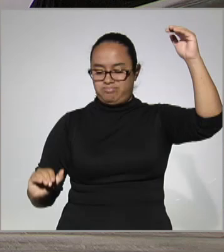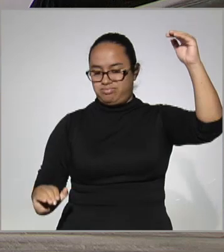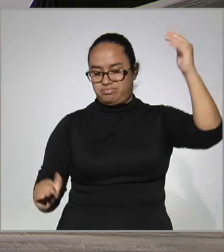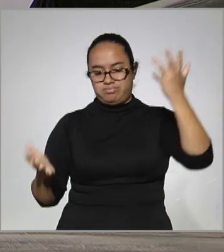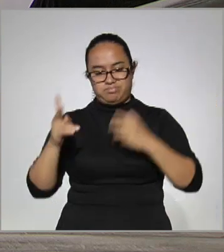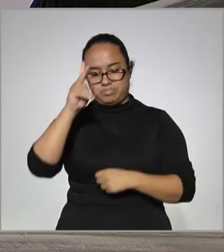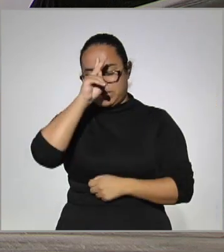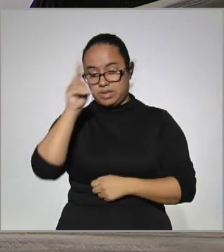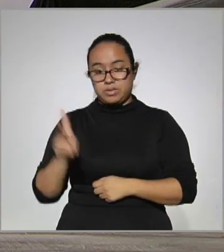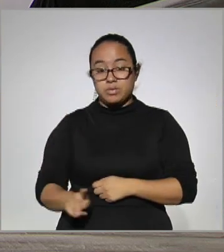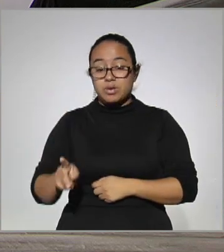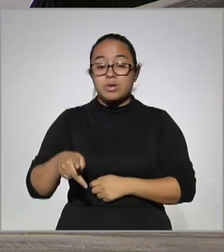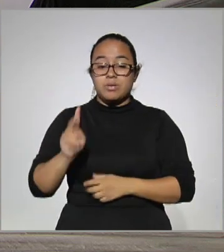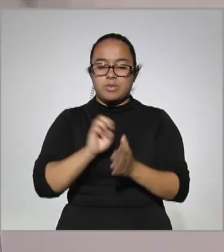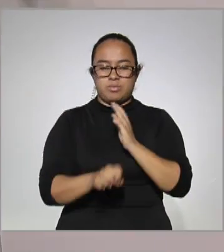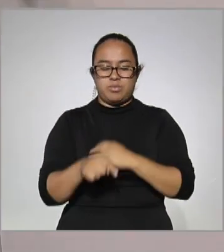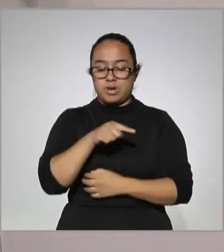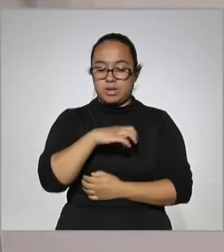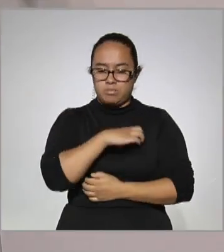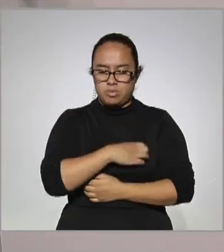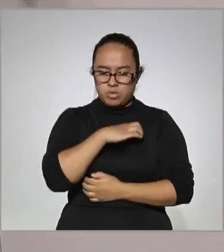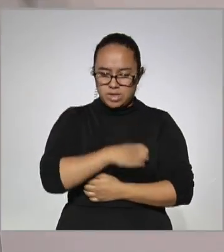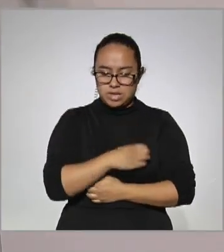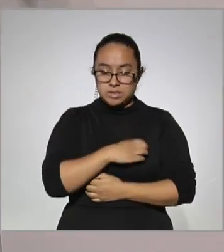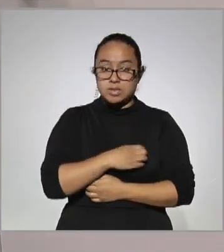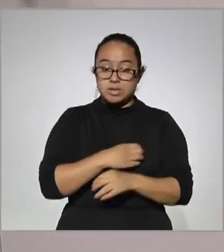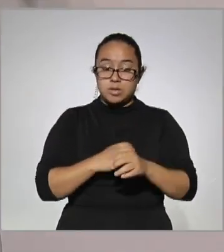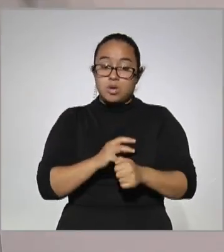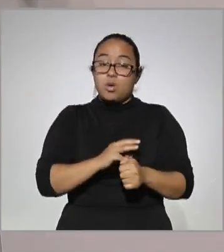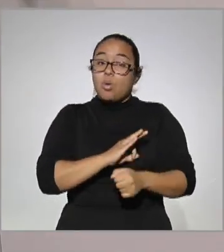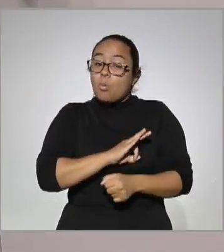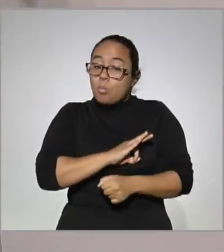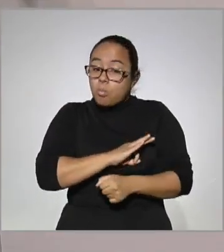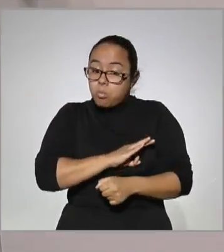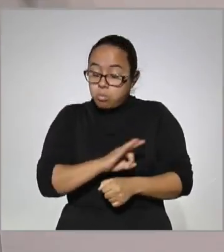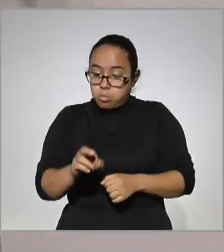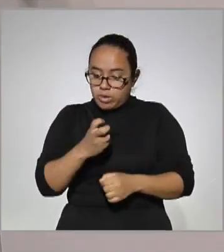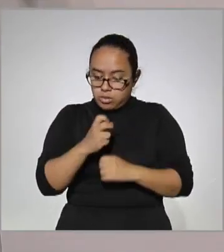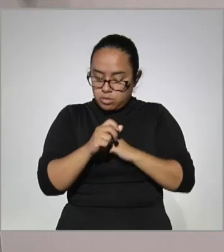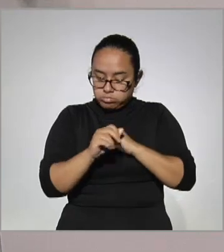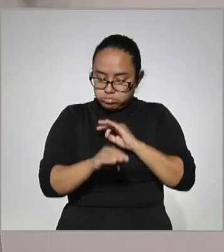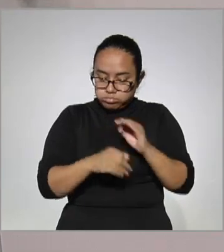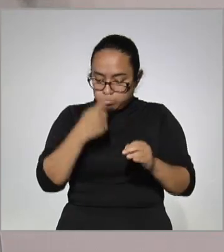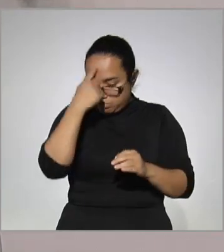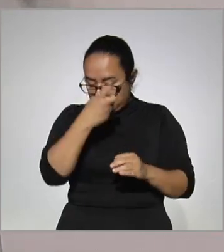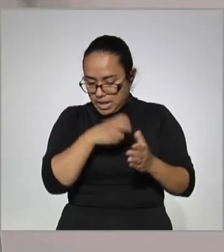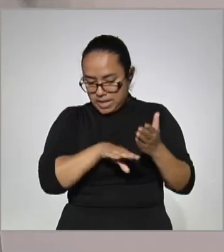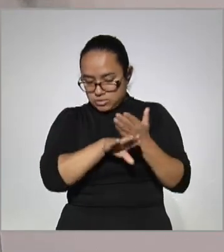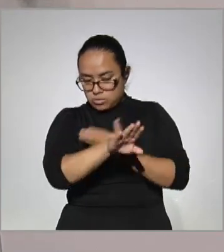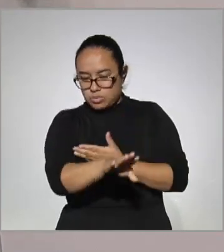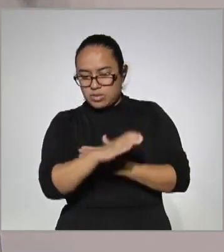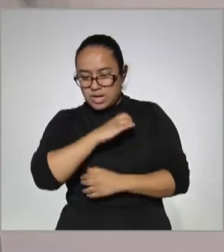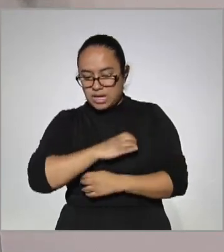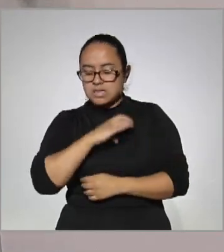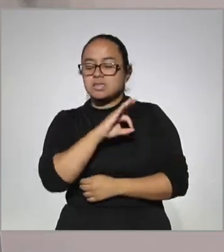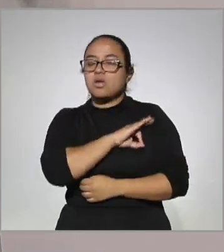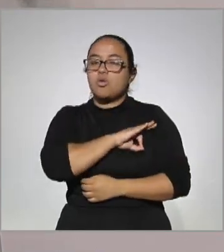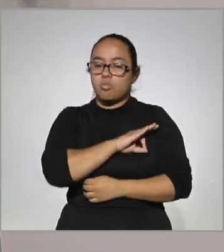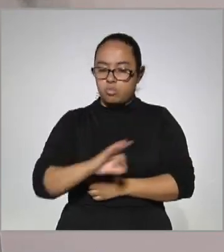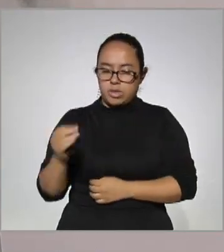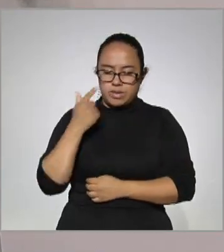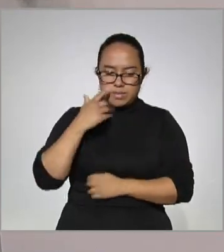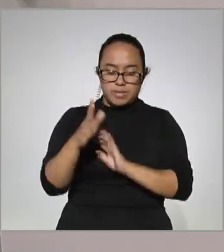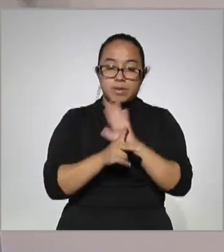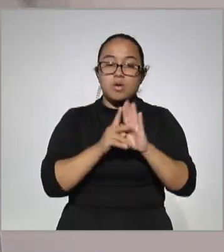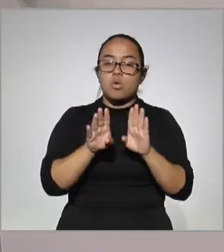más allá en este cáncer específico. Se puede hacer algo específico para tratar de que aparezca el cáncer. Y vamos a ver la cápsula que sigue, que nos habla